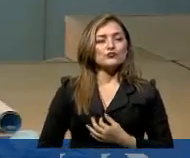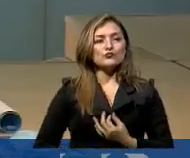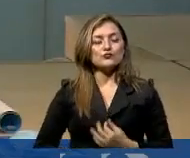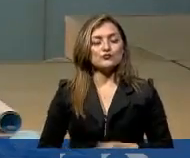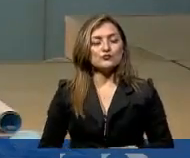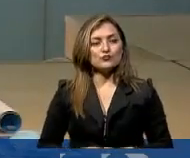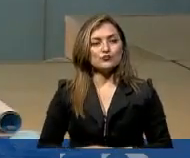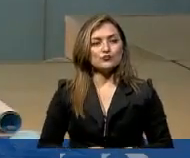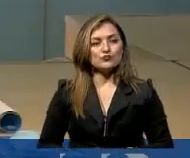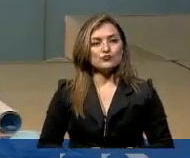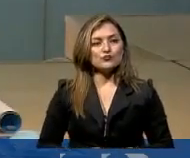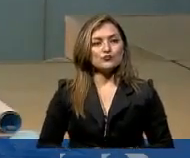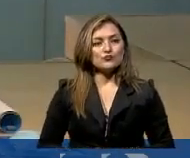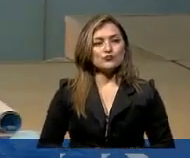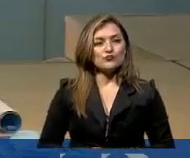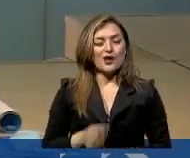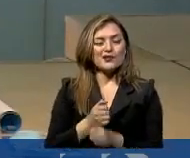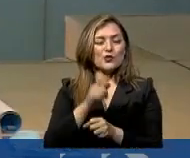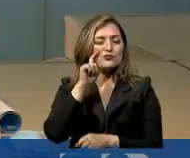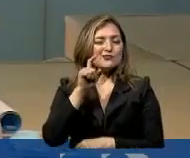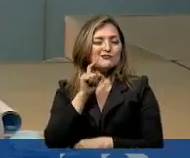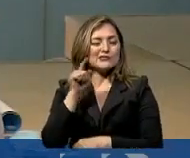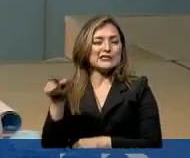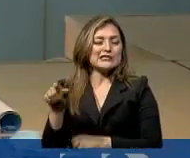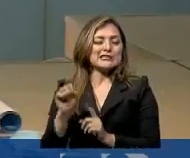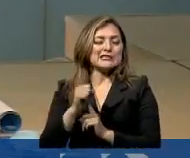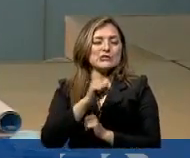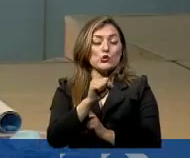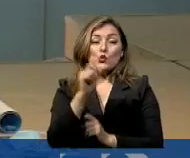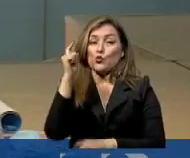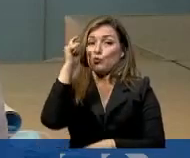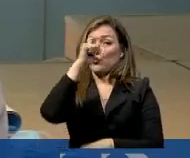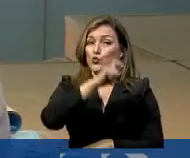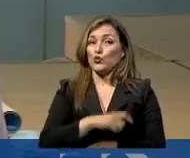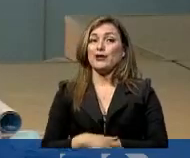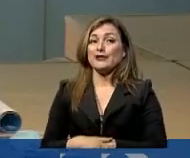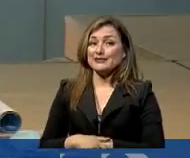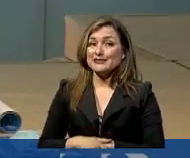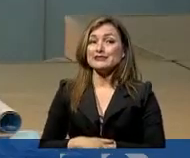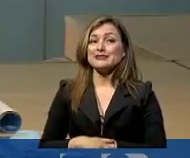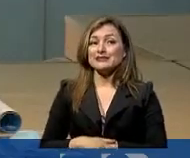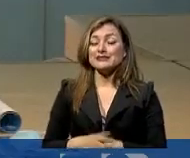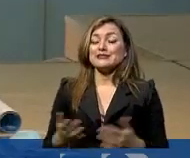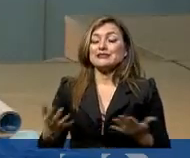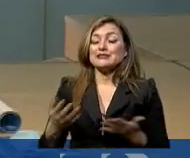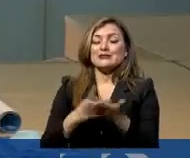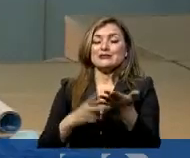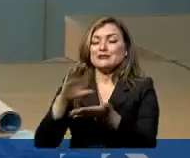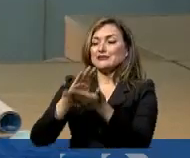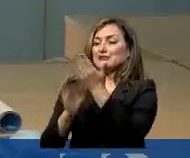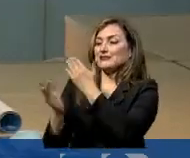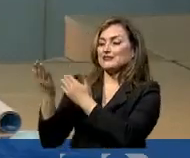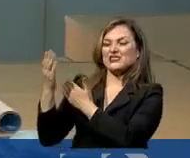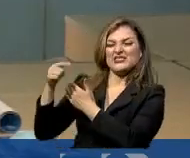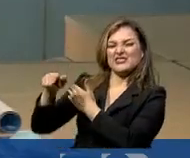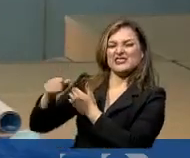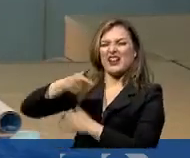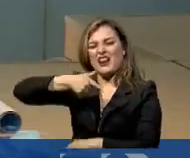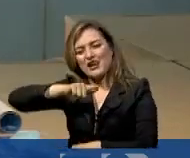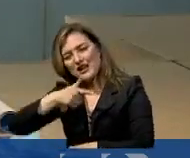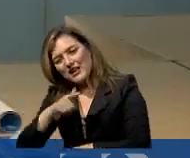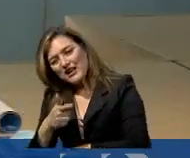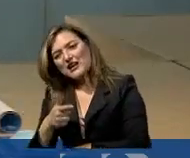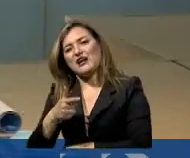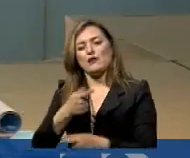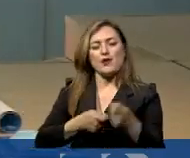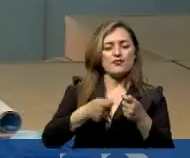las condiciones de las compañeras de trabajo sexual se ven afectadas porque están rodeadas en sí de todo el centro histórico de libadores, de venta y